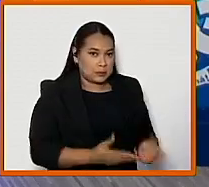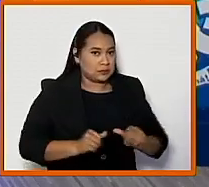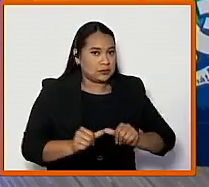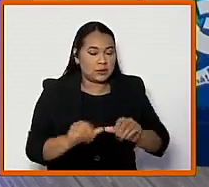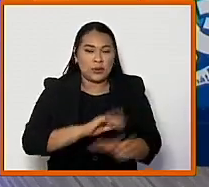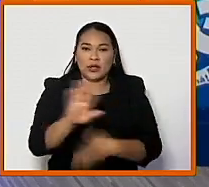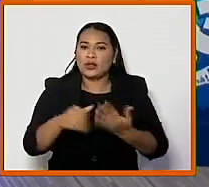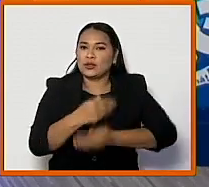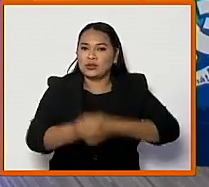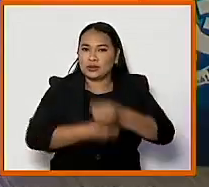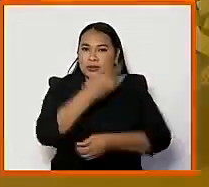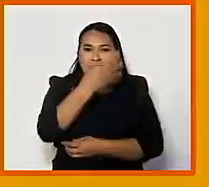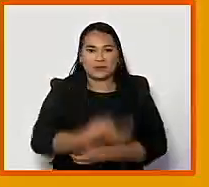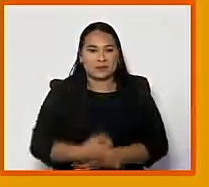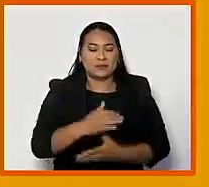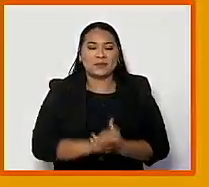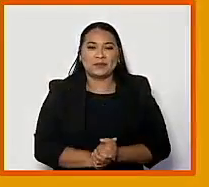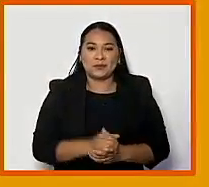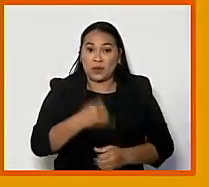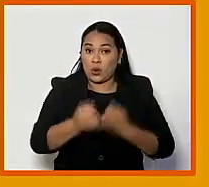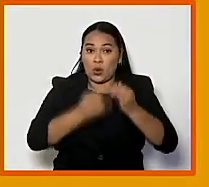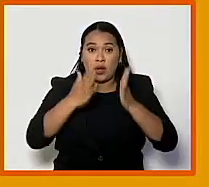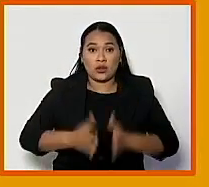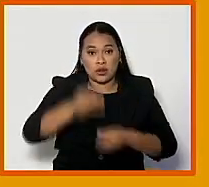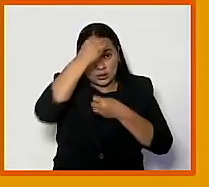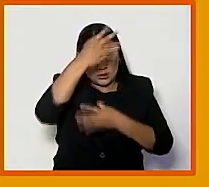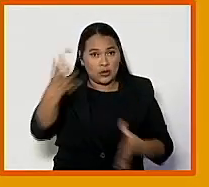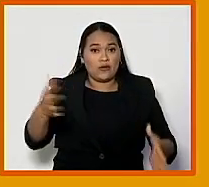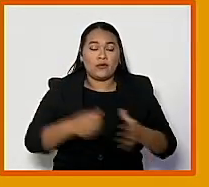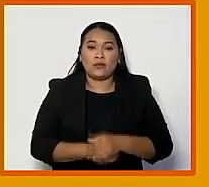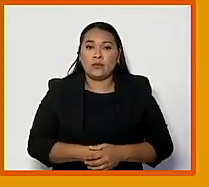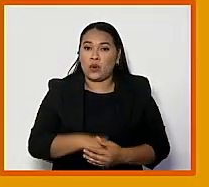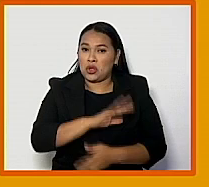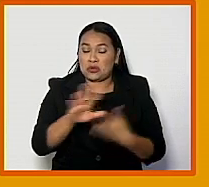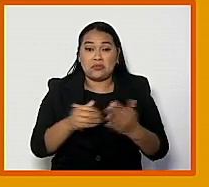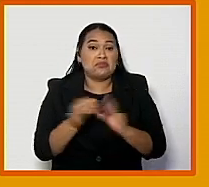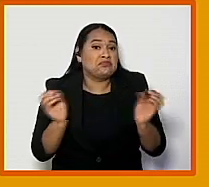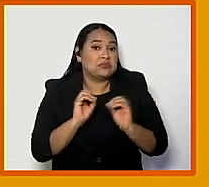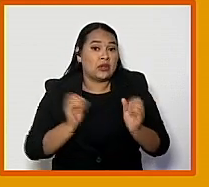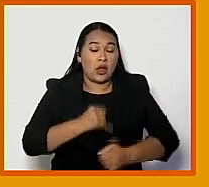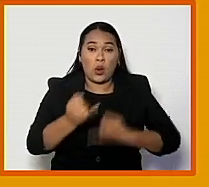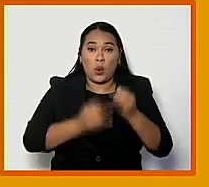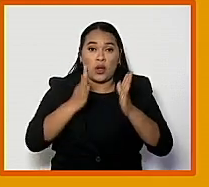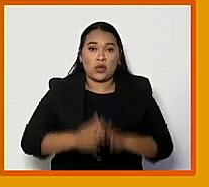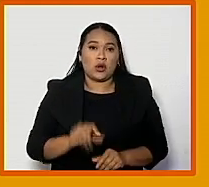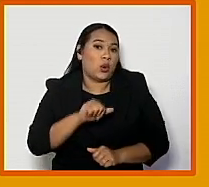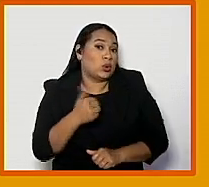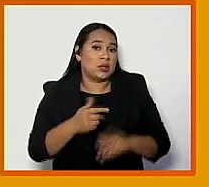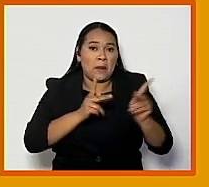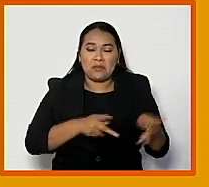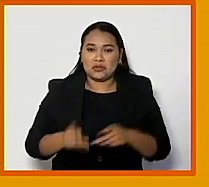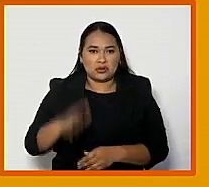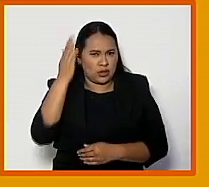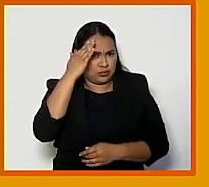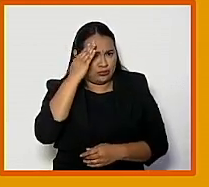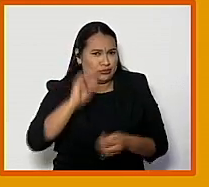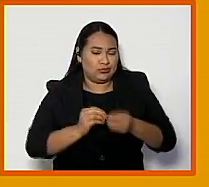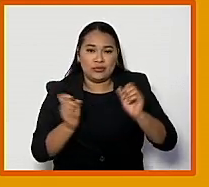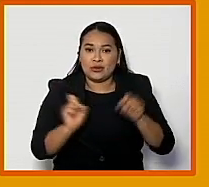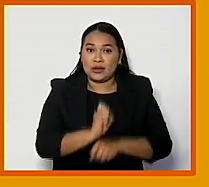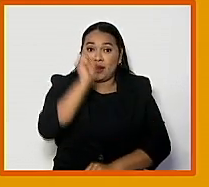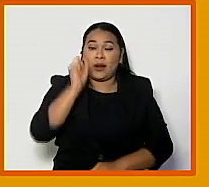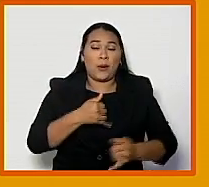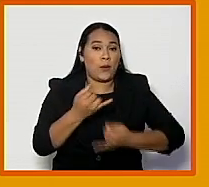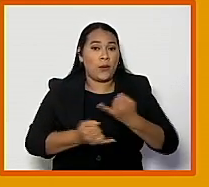sorteos. Jugador, te comento que ninguno de nuestros colaboradores o personas externas conocen los números favorecidos para alguno de nuestros juegos.